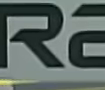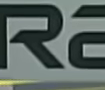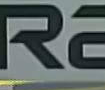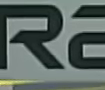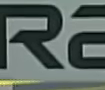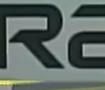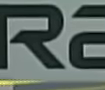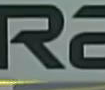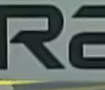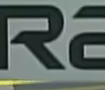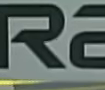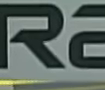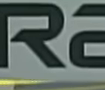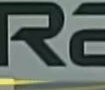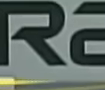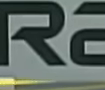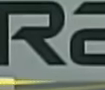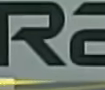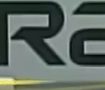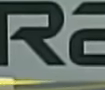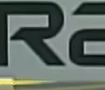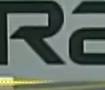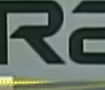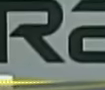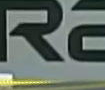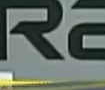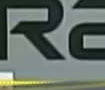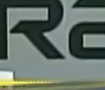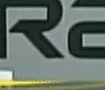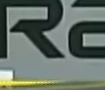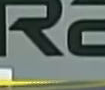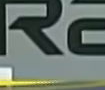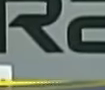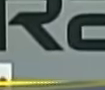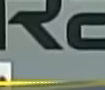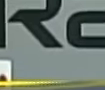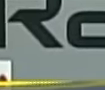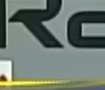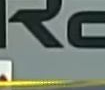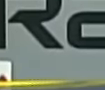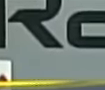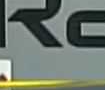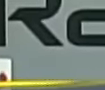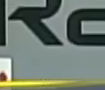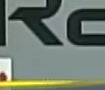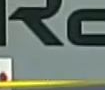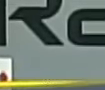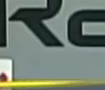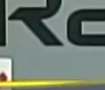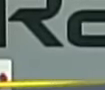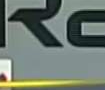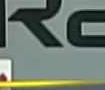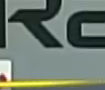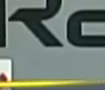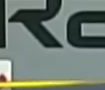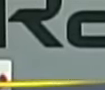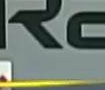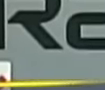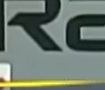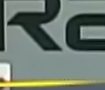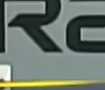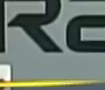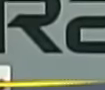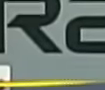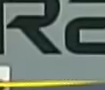acudir al Consejo Nacional Electoral, al Poder Electoral, uno de los 5 poderes que establece la